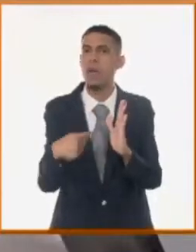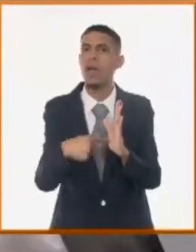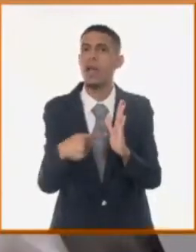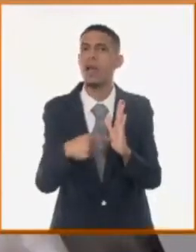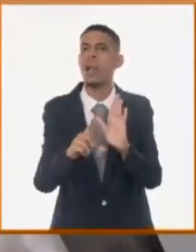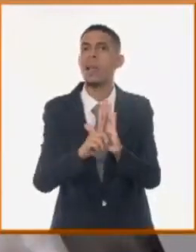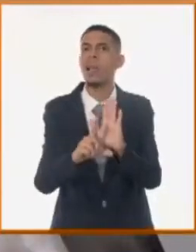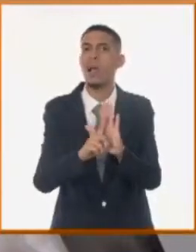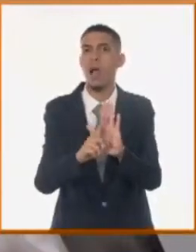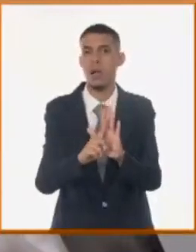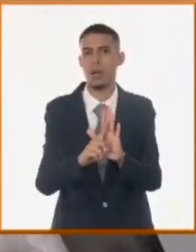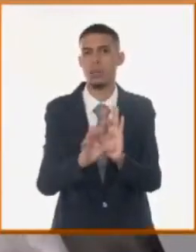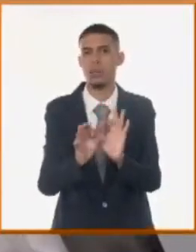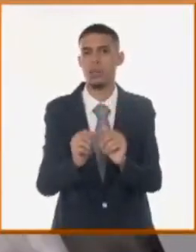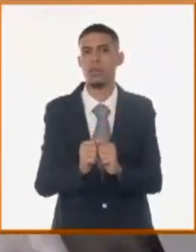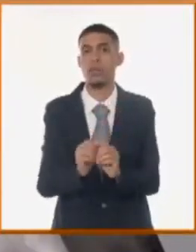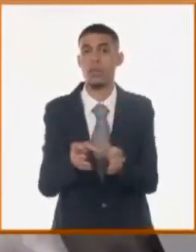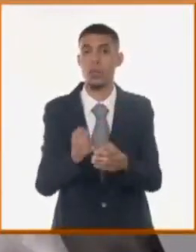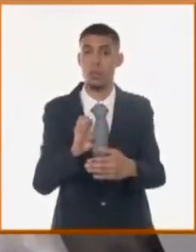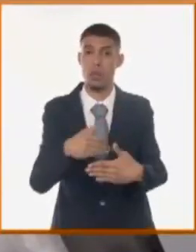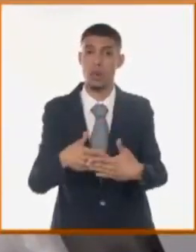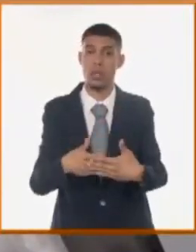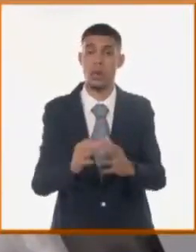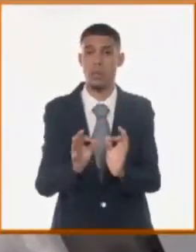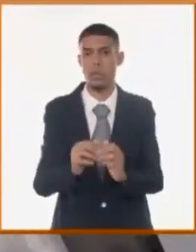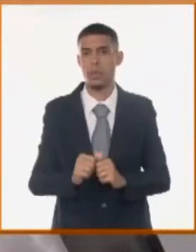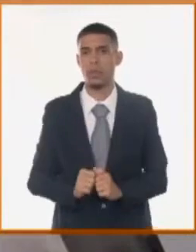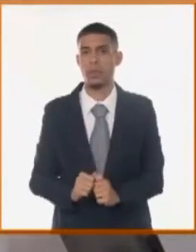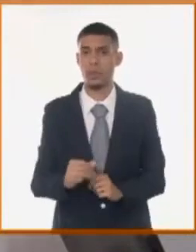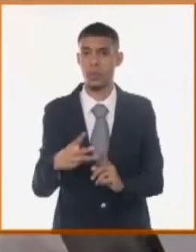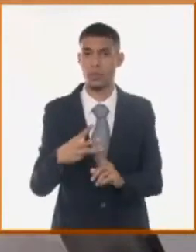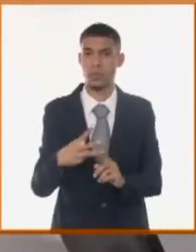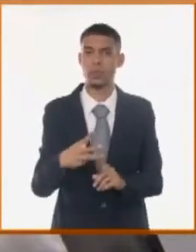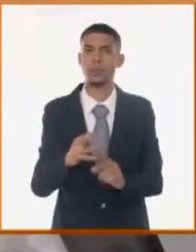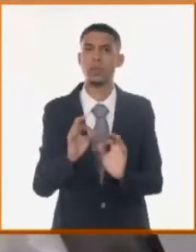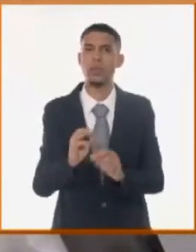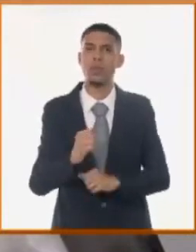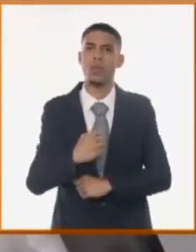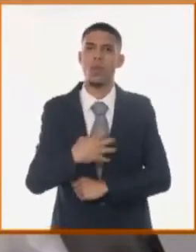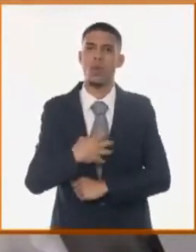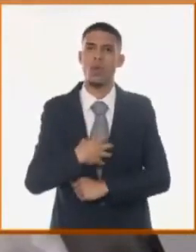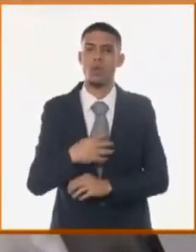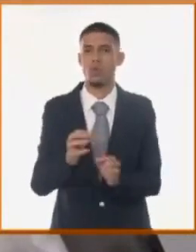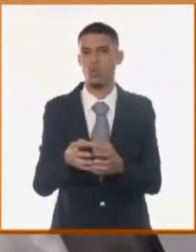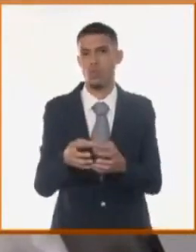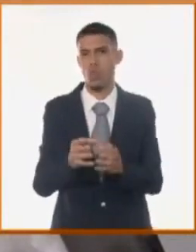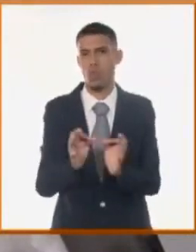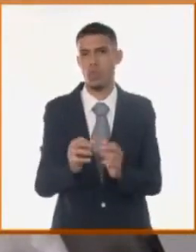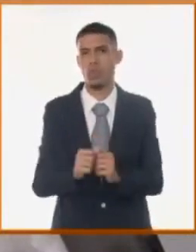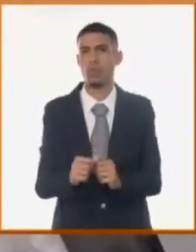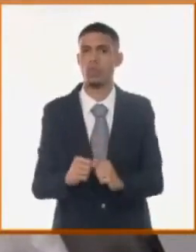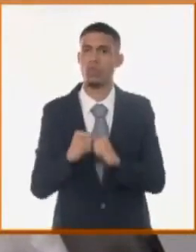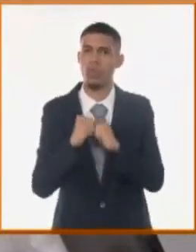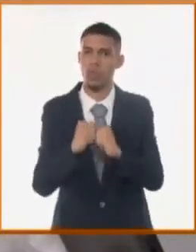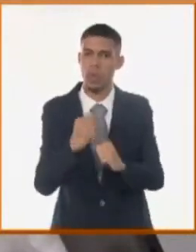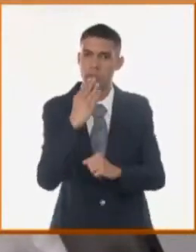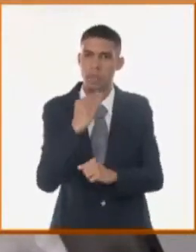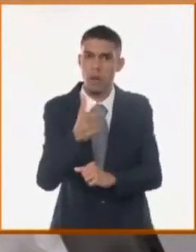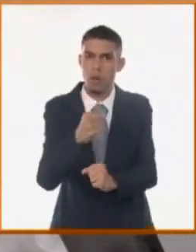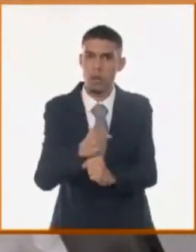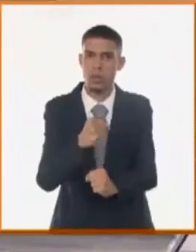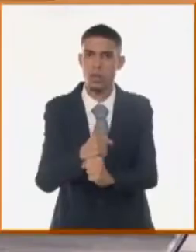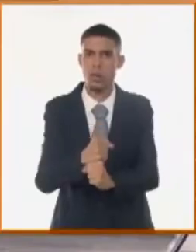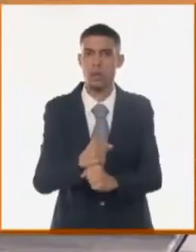a nuestro propio grupo empresarial y terceras que no son del propio grupo, pero que igual validan o fortalecen actitudes o actividades de este tipo.